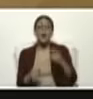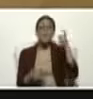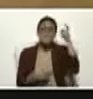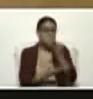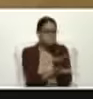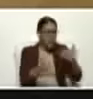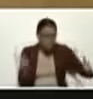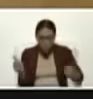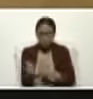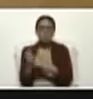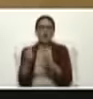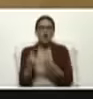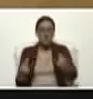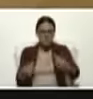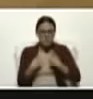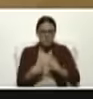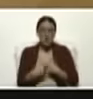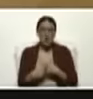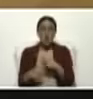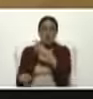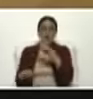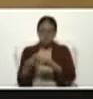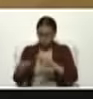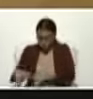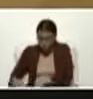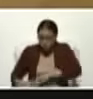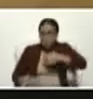conmigo. Y sacó su onda